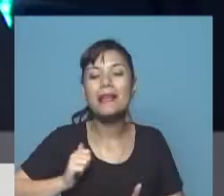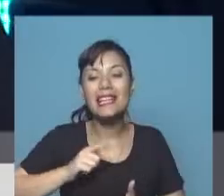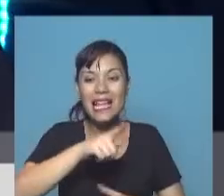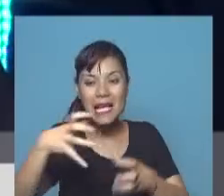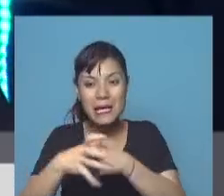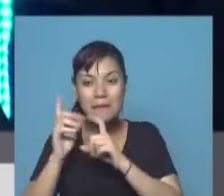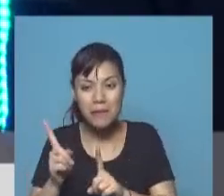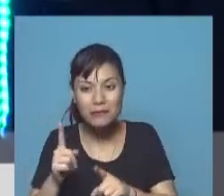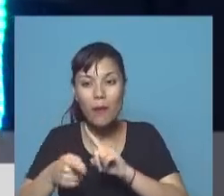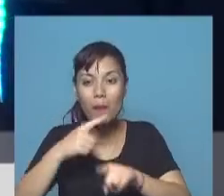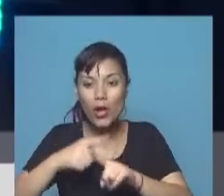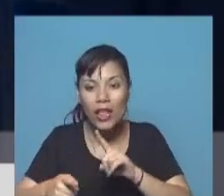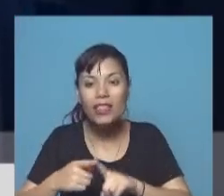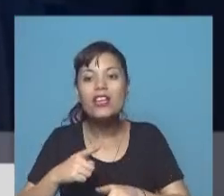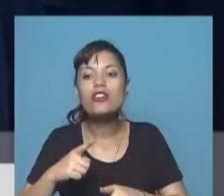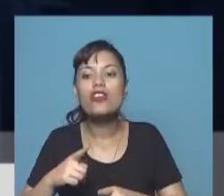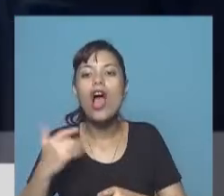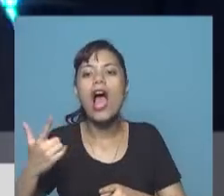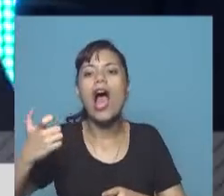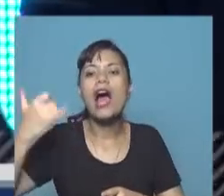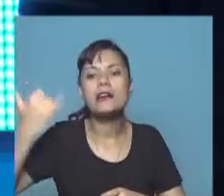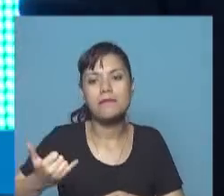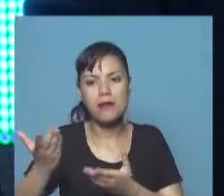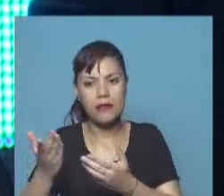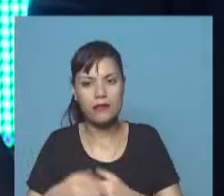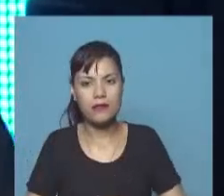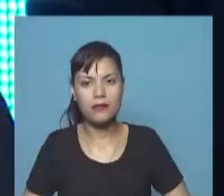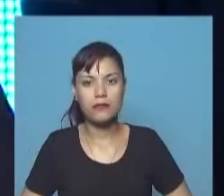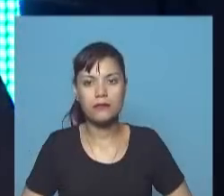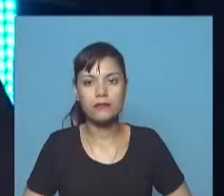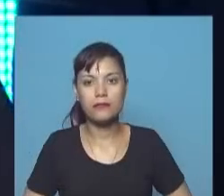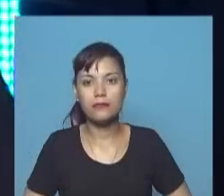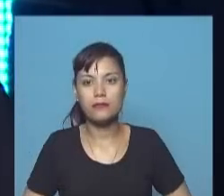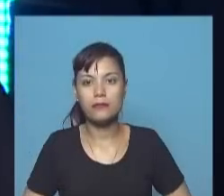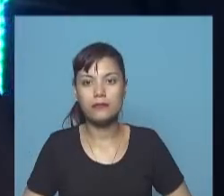esa organización política usan armas del RENAR.